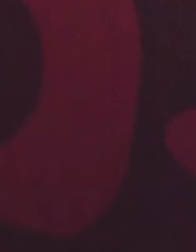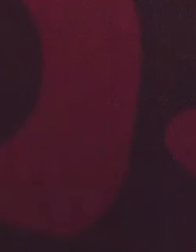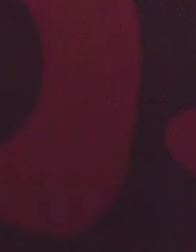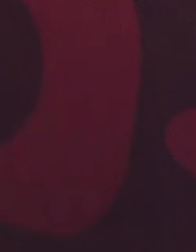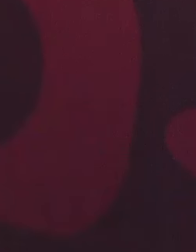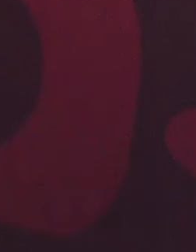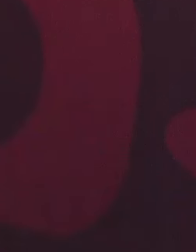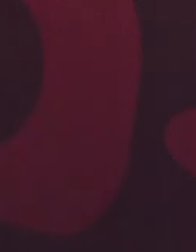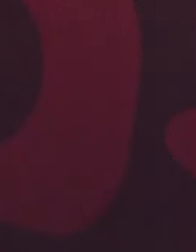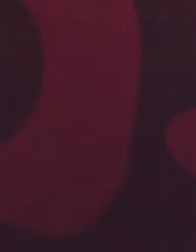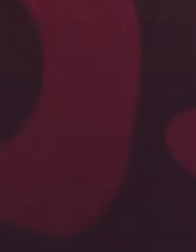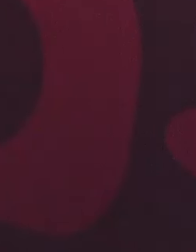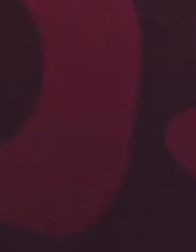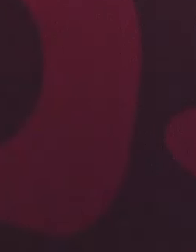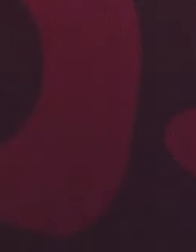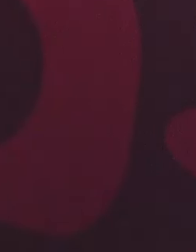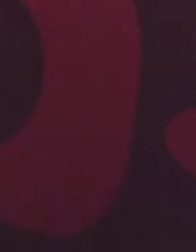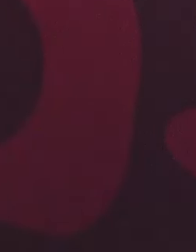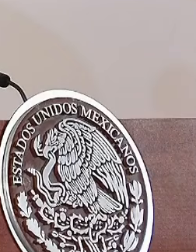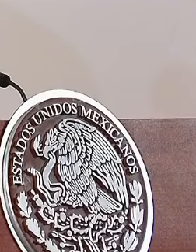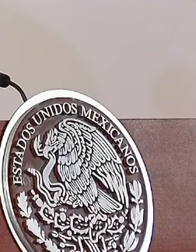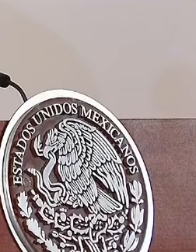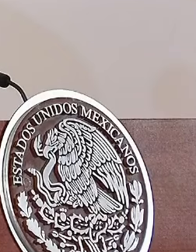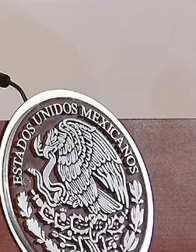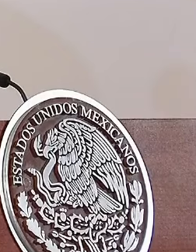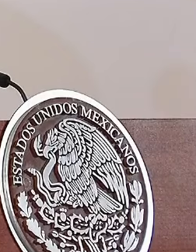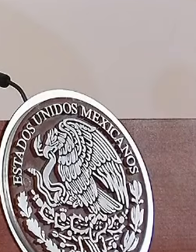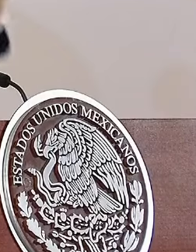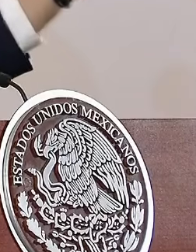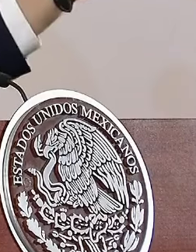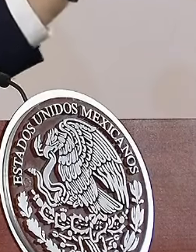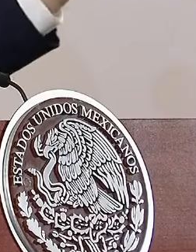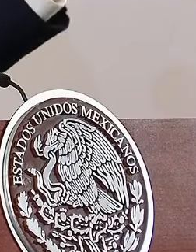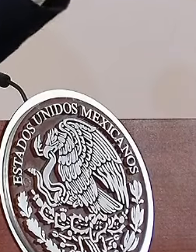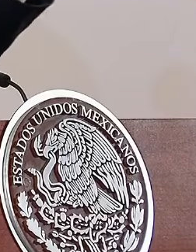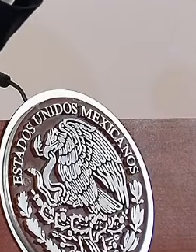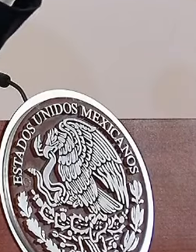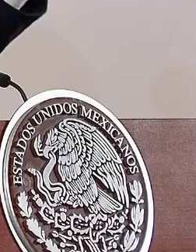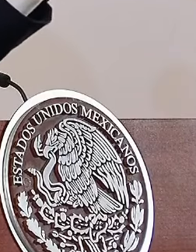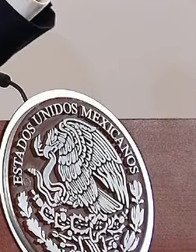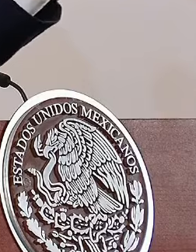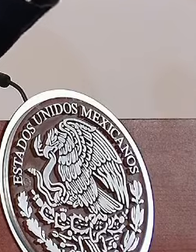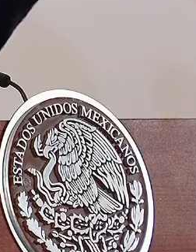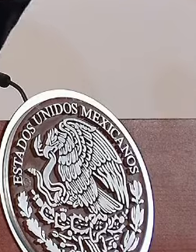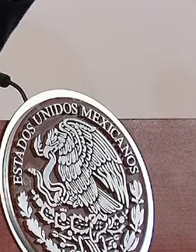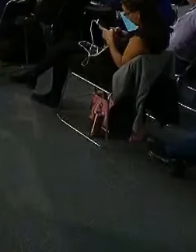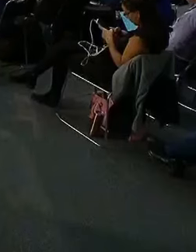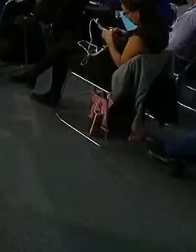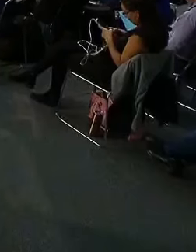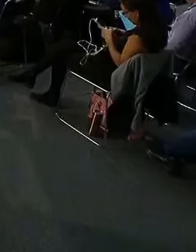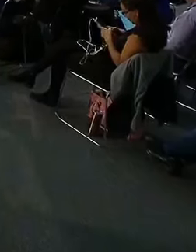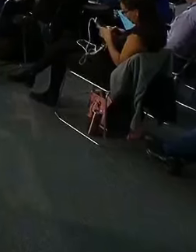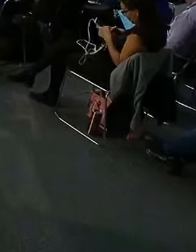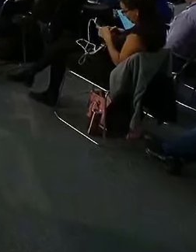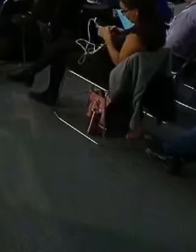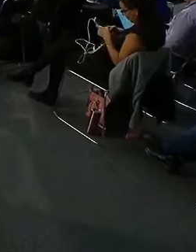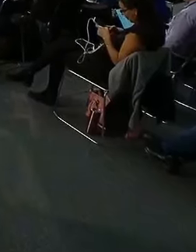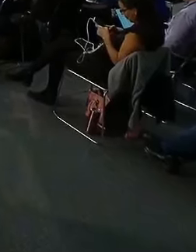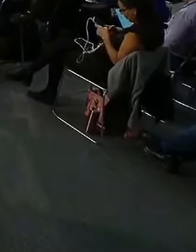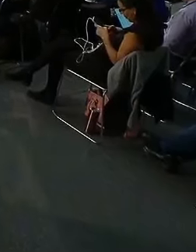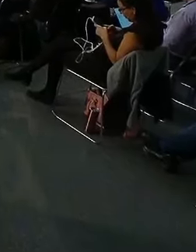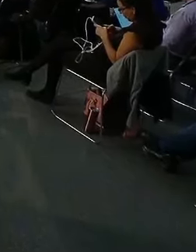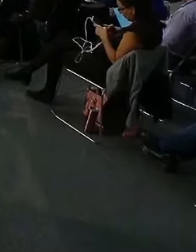abandonados y que ya están funcionando o otros que van entrar en funcionamiento por